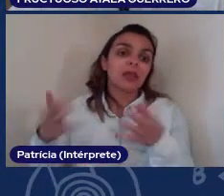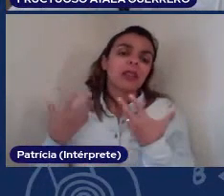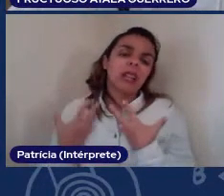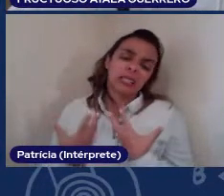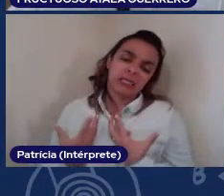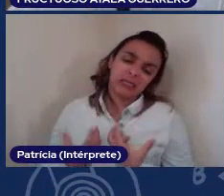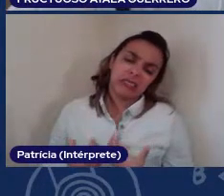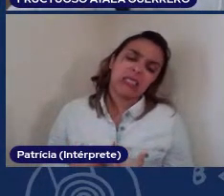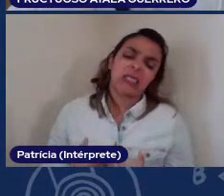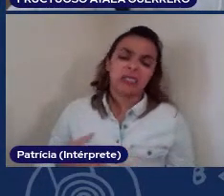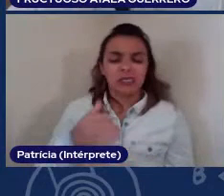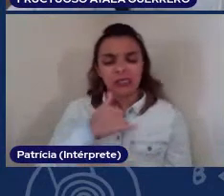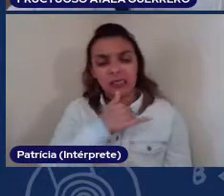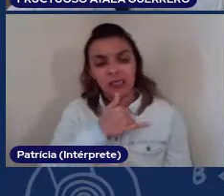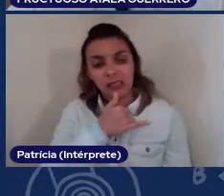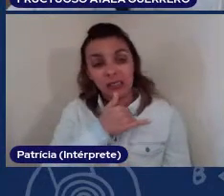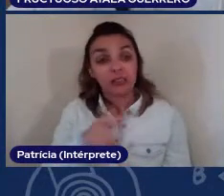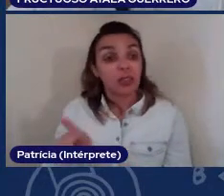de atención.